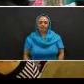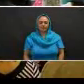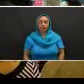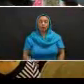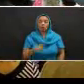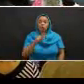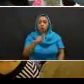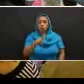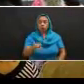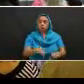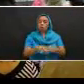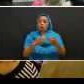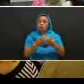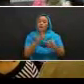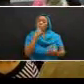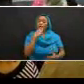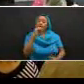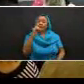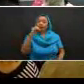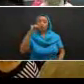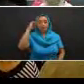Tú como hermano mayor